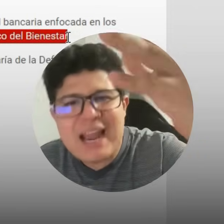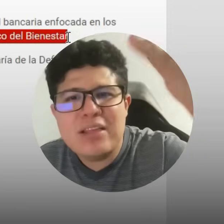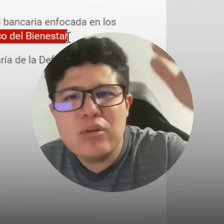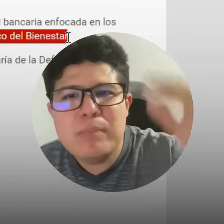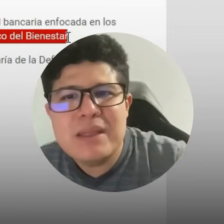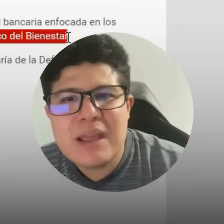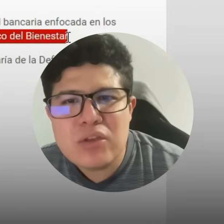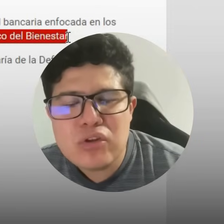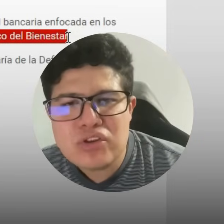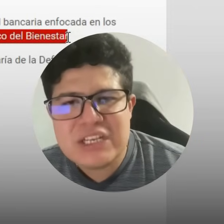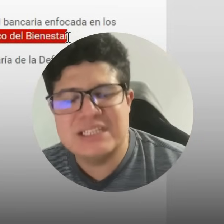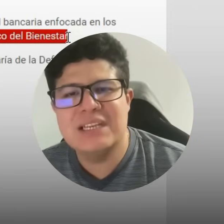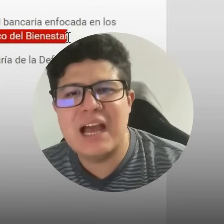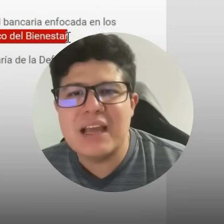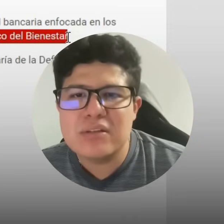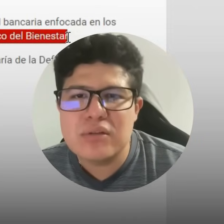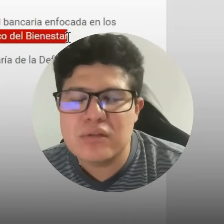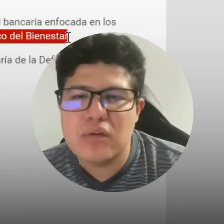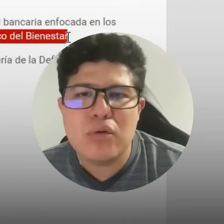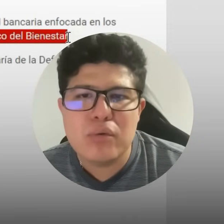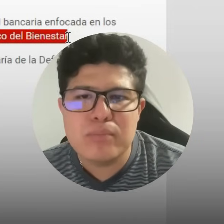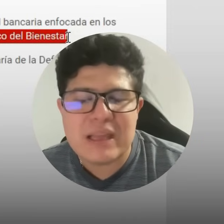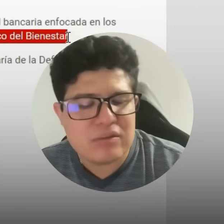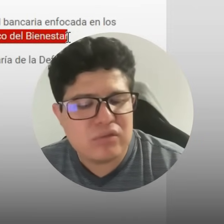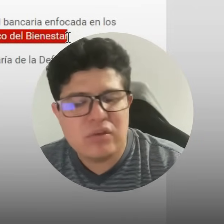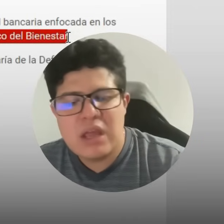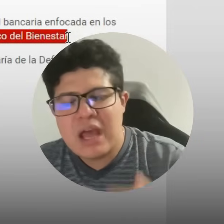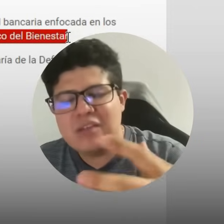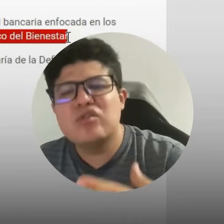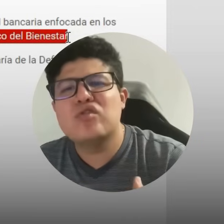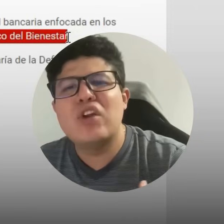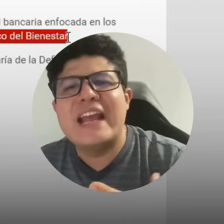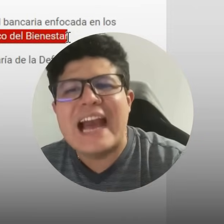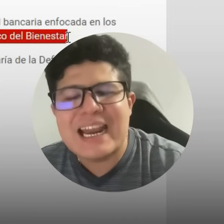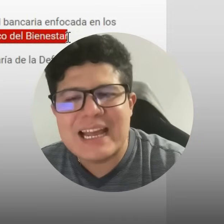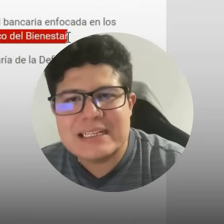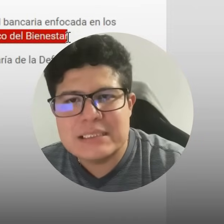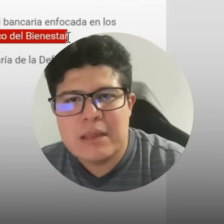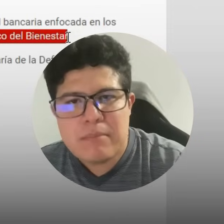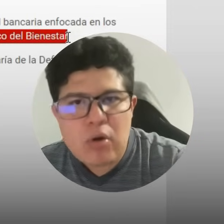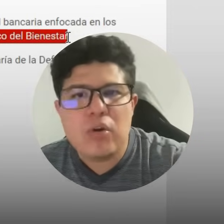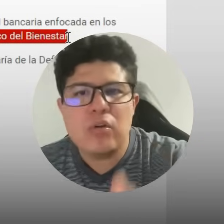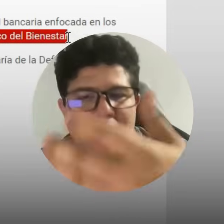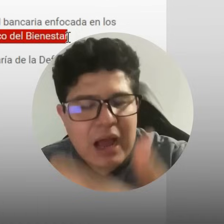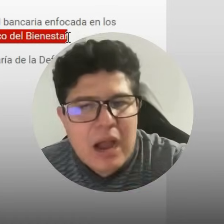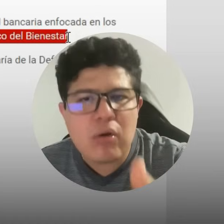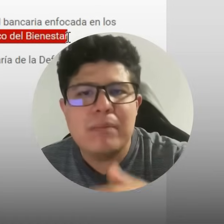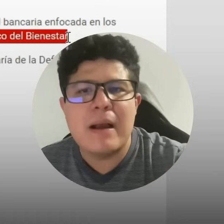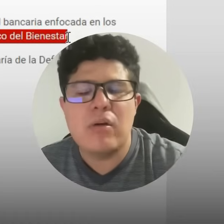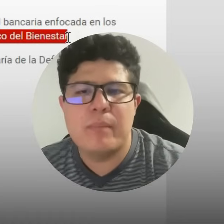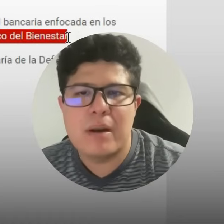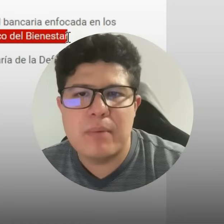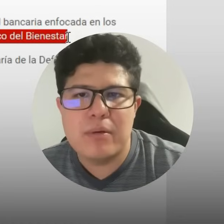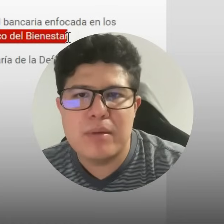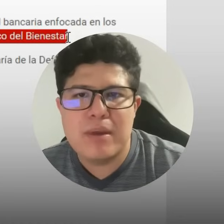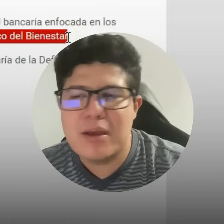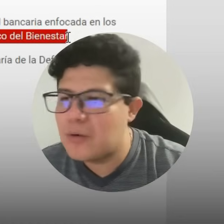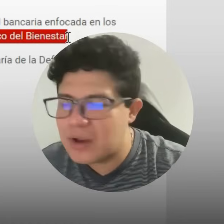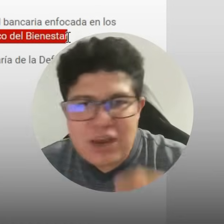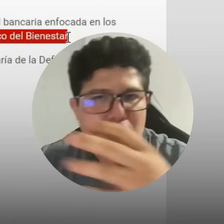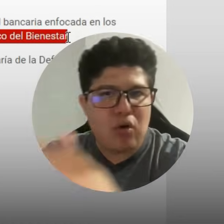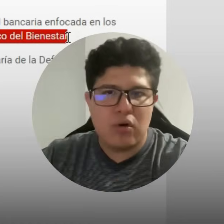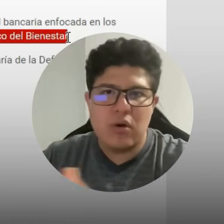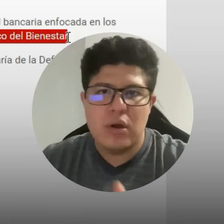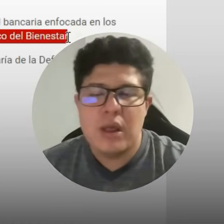Pues qué le ando pidiendo a estos corruptos a esos oligarcas mejor hago el banco para el pueblo de